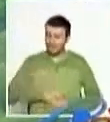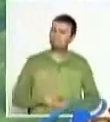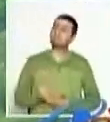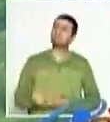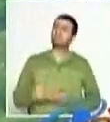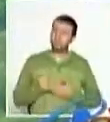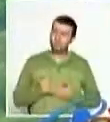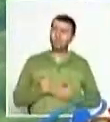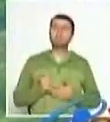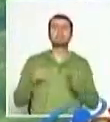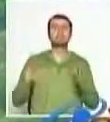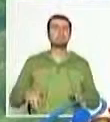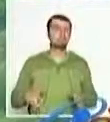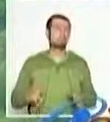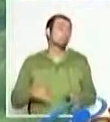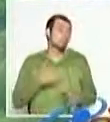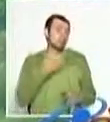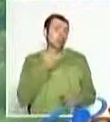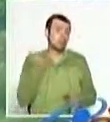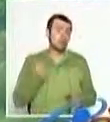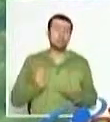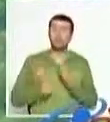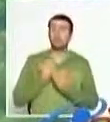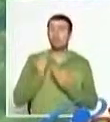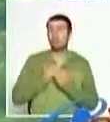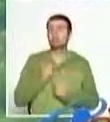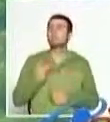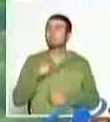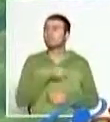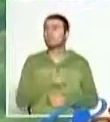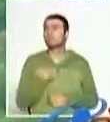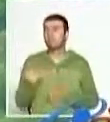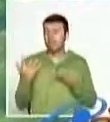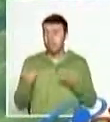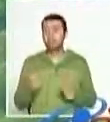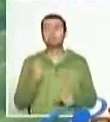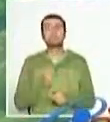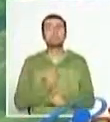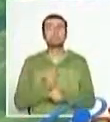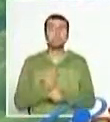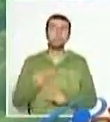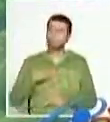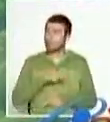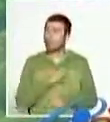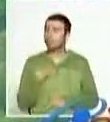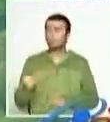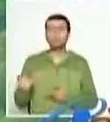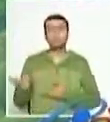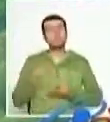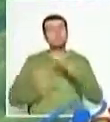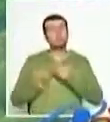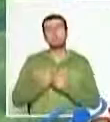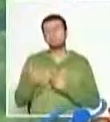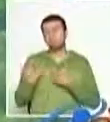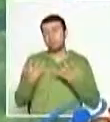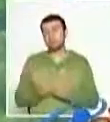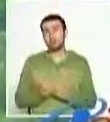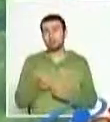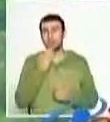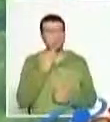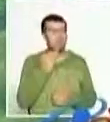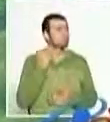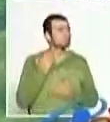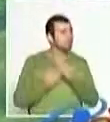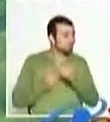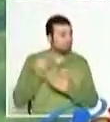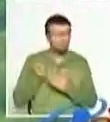y a la relación médico-paciente, y eso es lo que queremos hacer nosotros con este espacio. Yo quiero que, para ir redondeando este